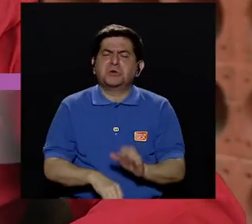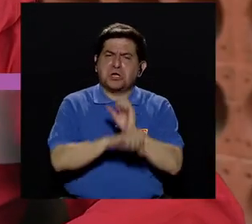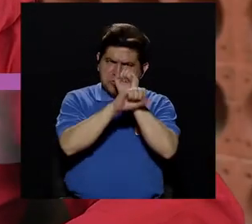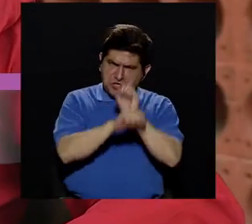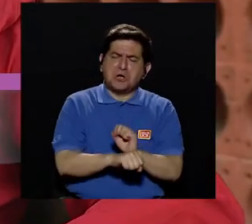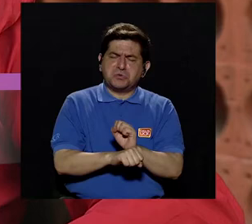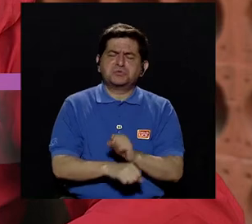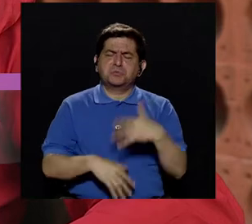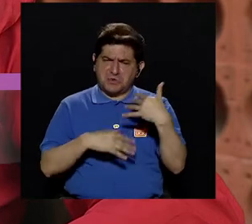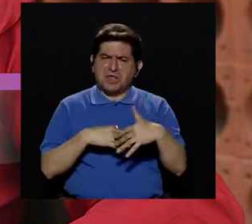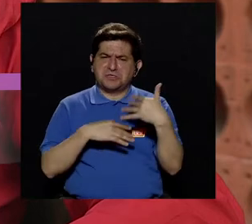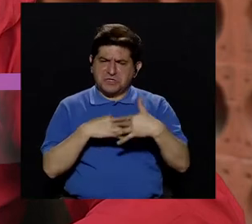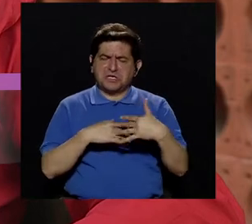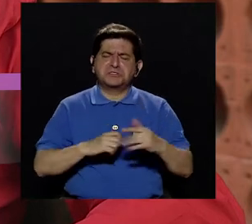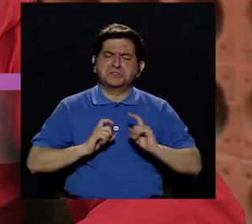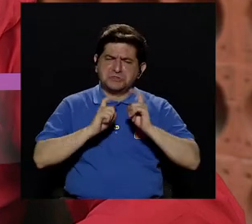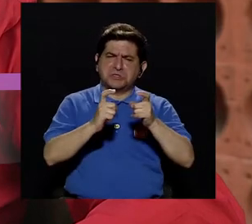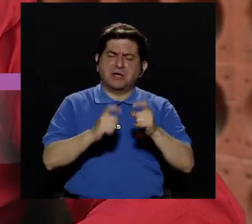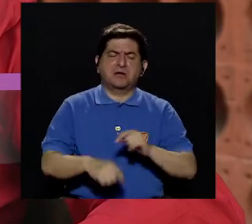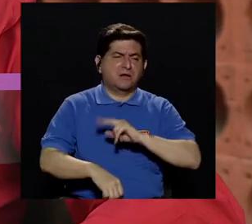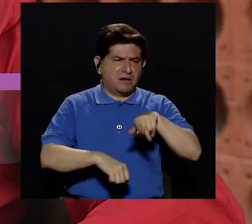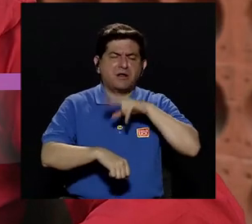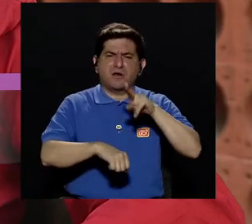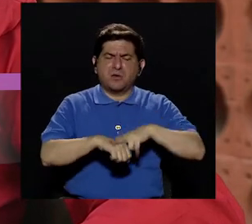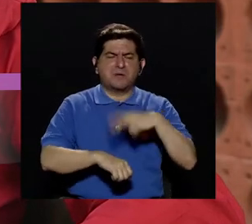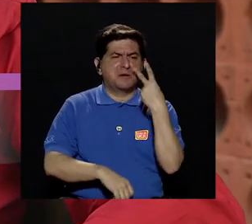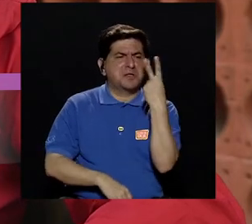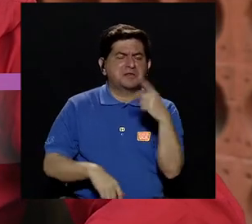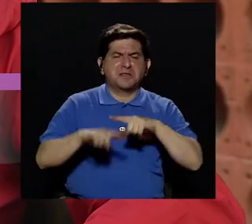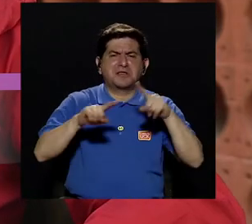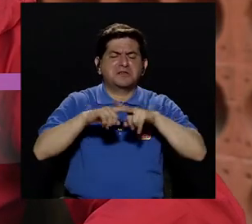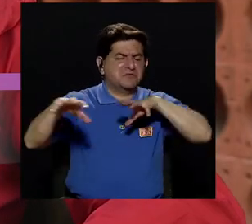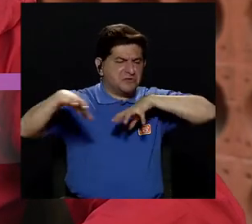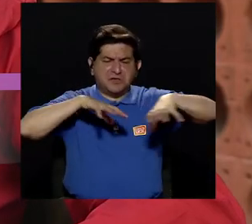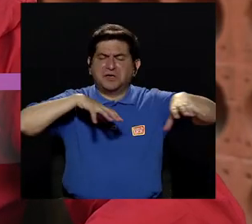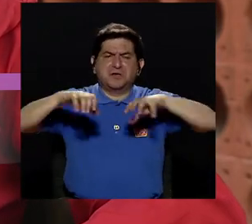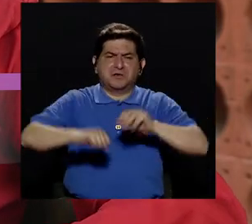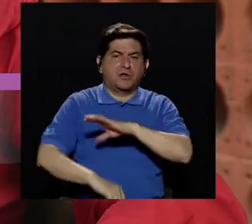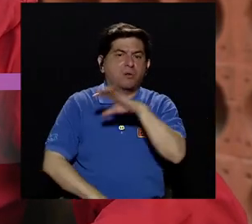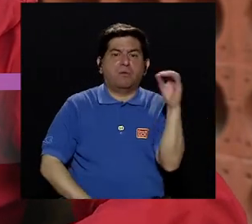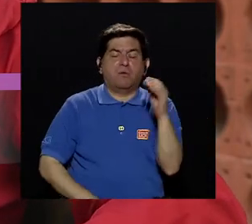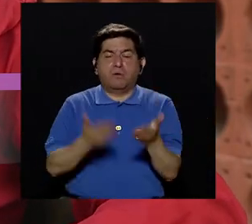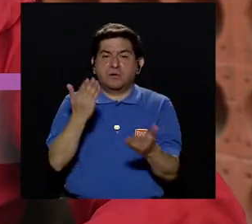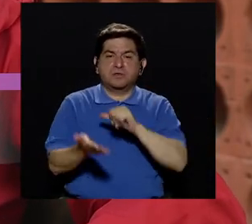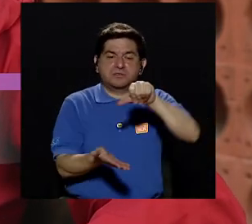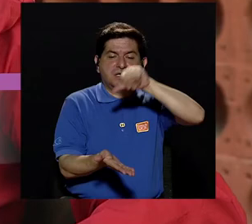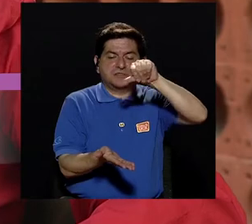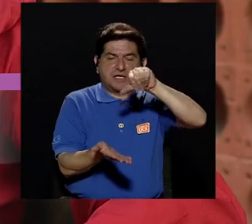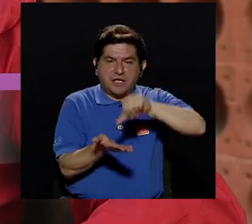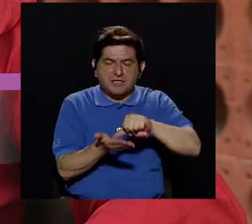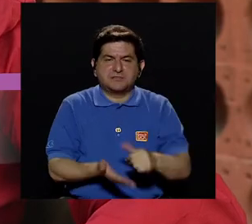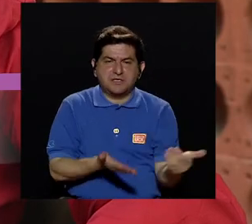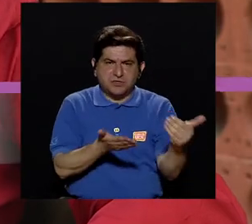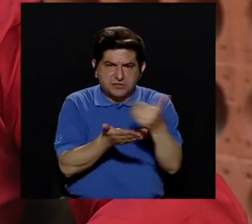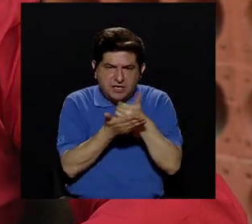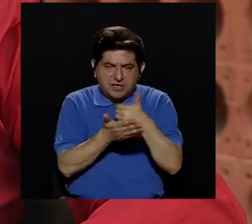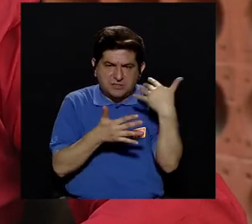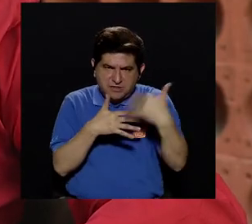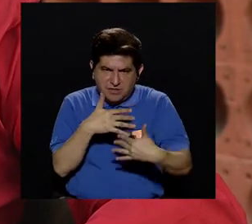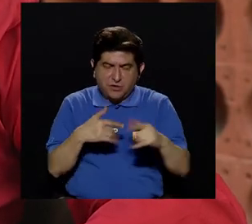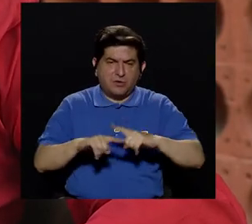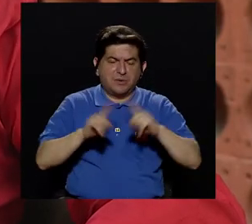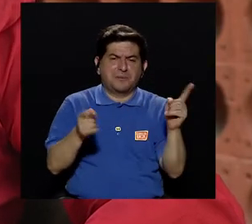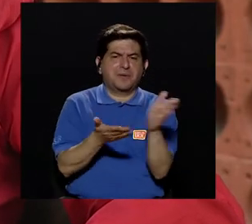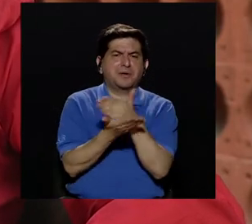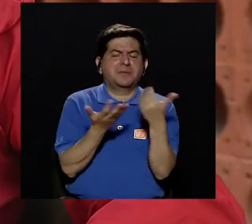muy acostumbradas a donar sangre, y esas personas regularmente los vamos a ver en las diferentes campañas o en nuestros centros de donación. Sin